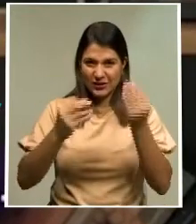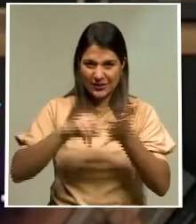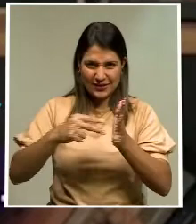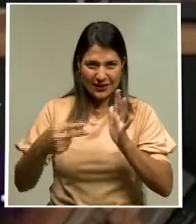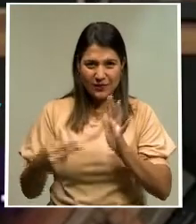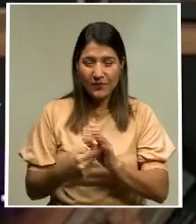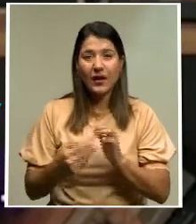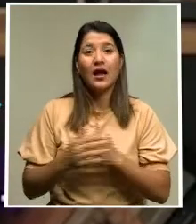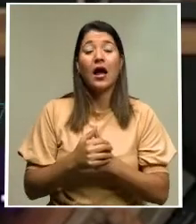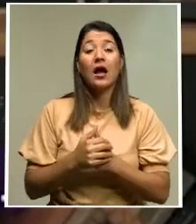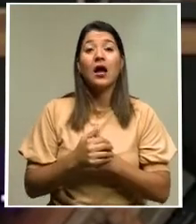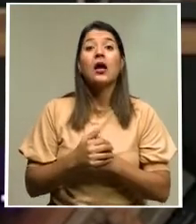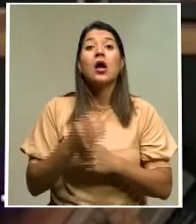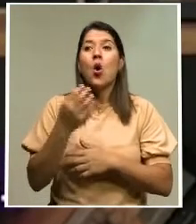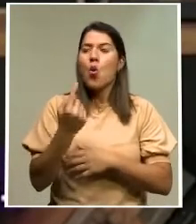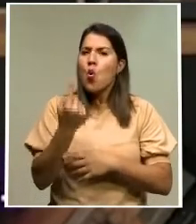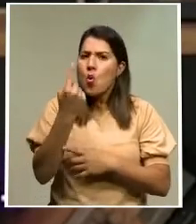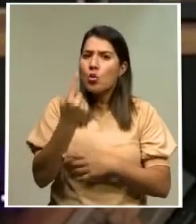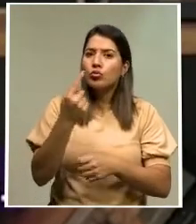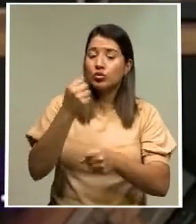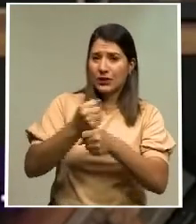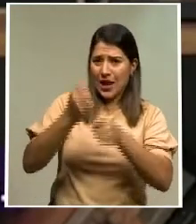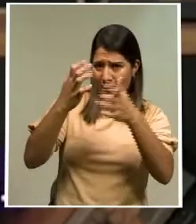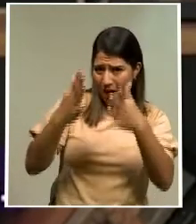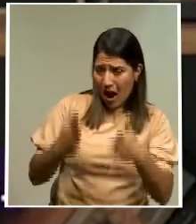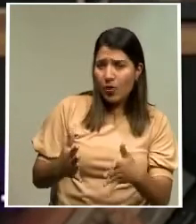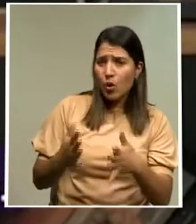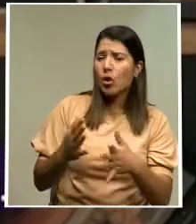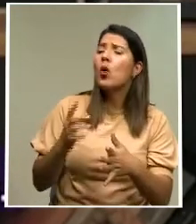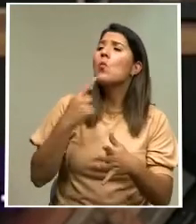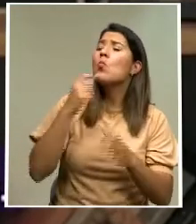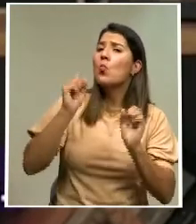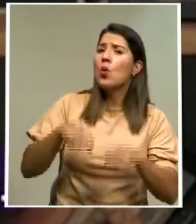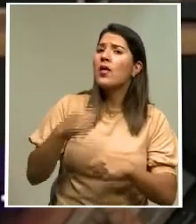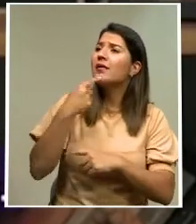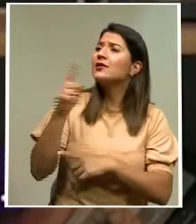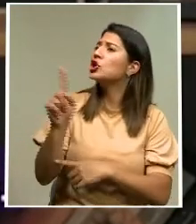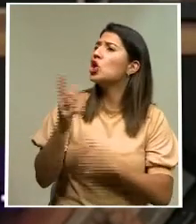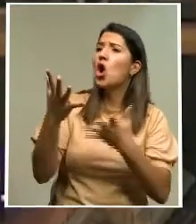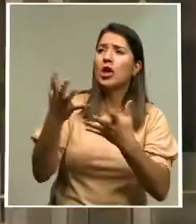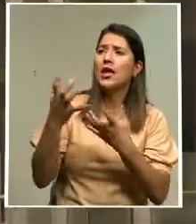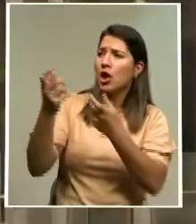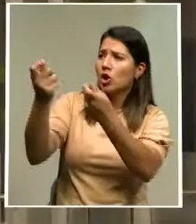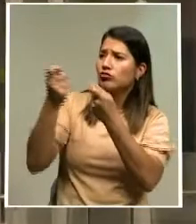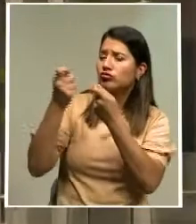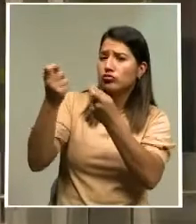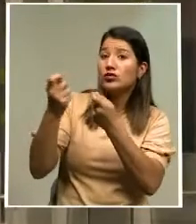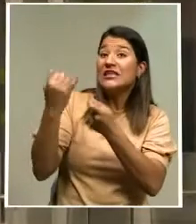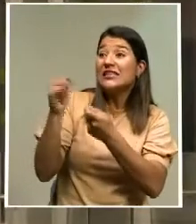si considera que ésta choca con sus convicciones religiosas, morales o éticas.